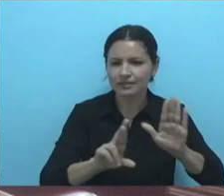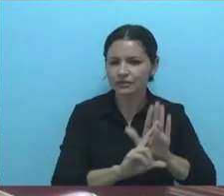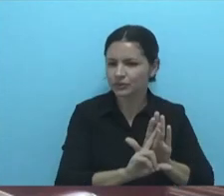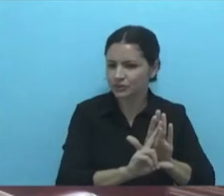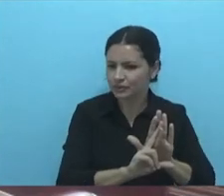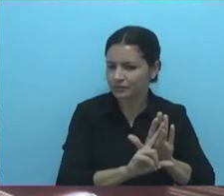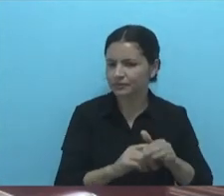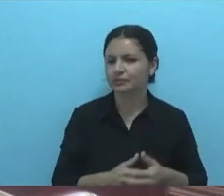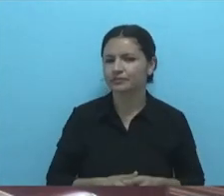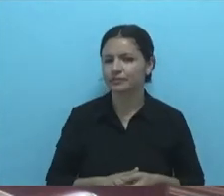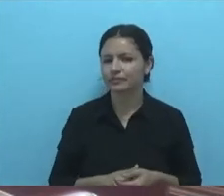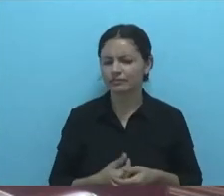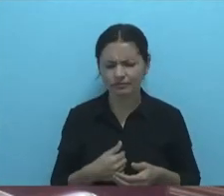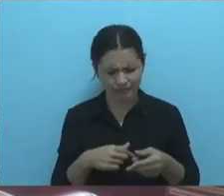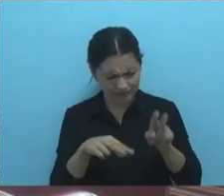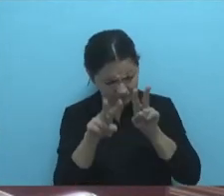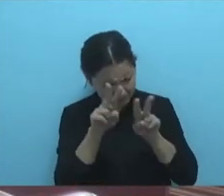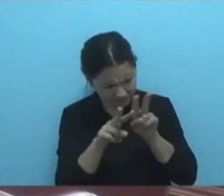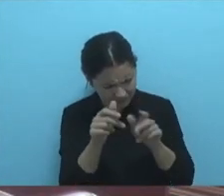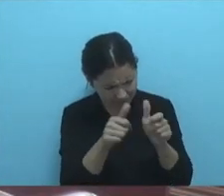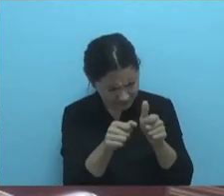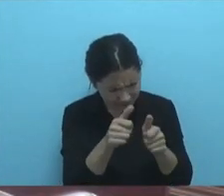y después me puse a buscar